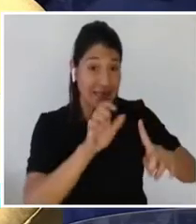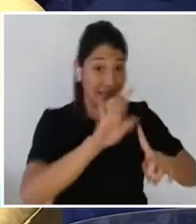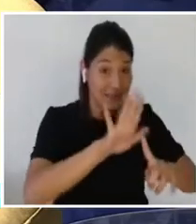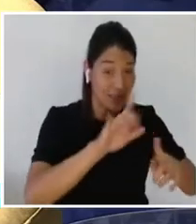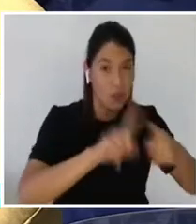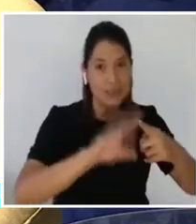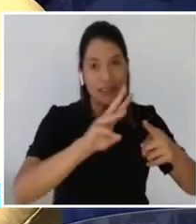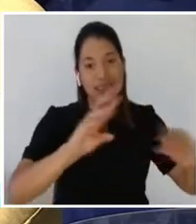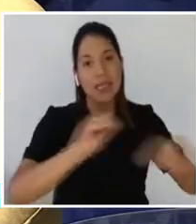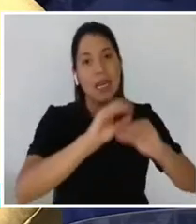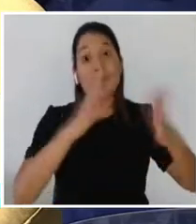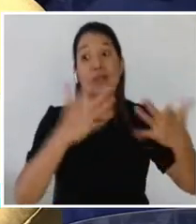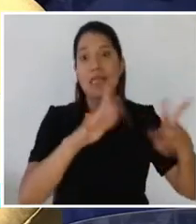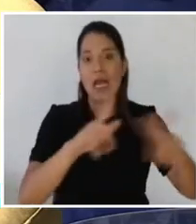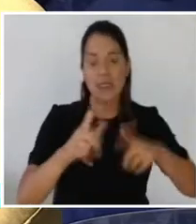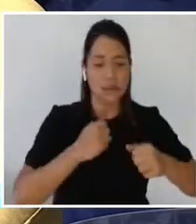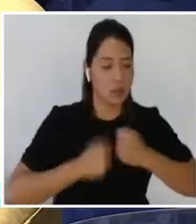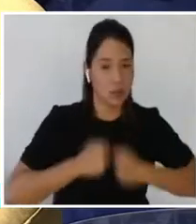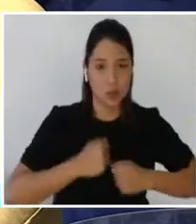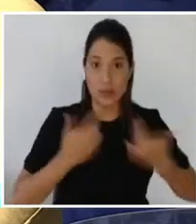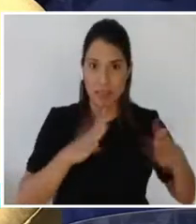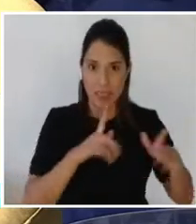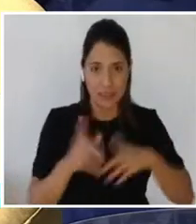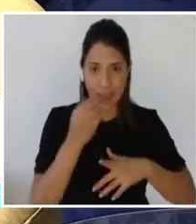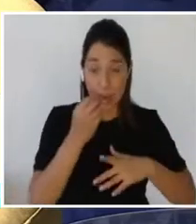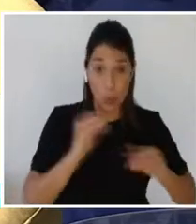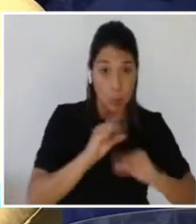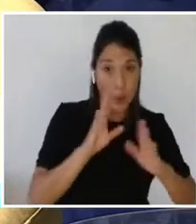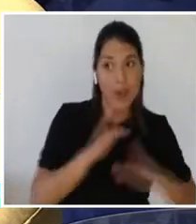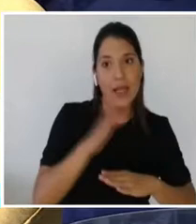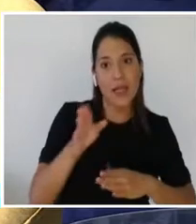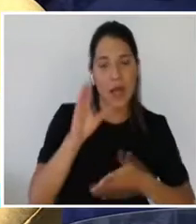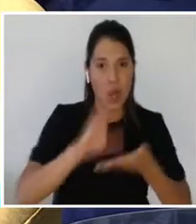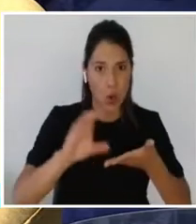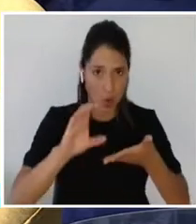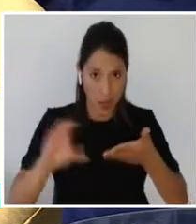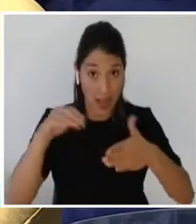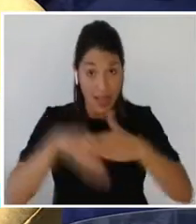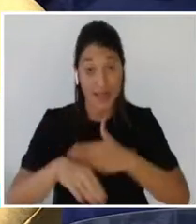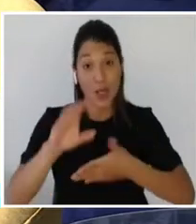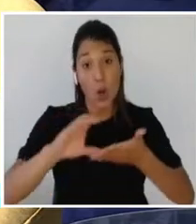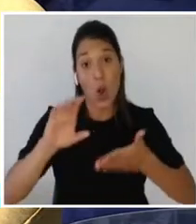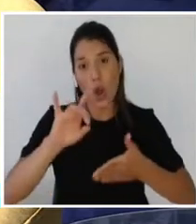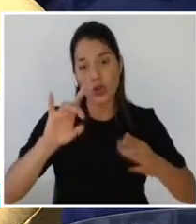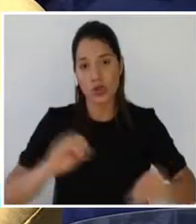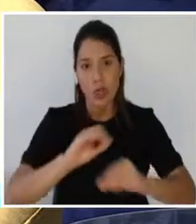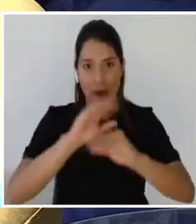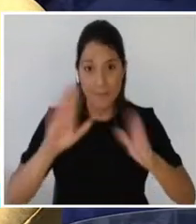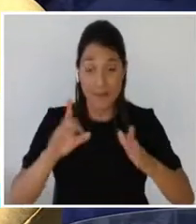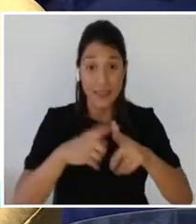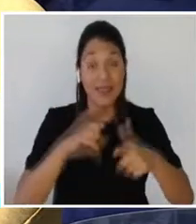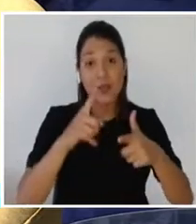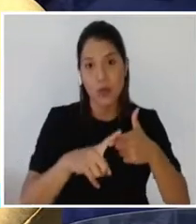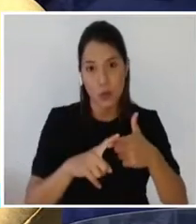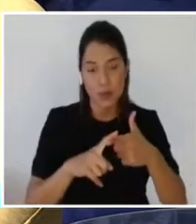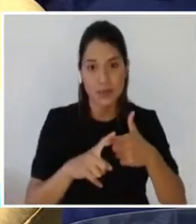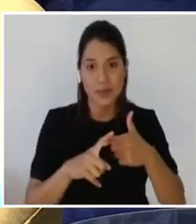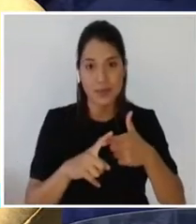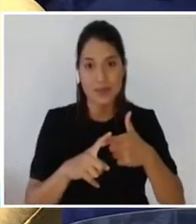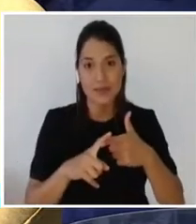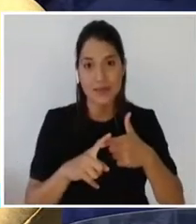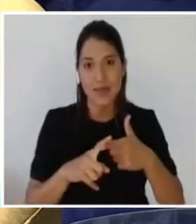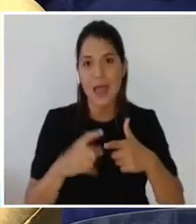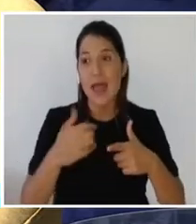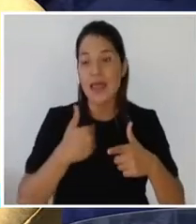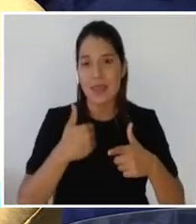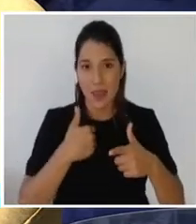estar lista, bañada, desayunada para irme para el colegio. Entro al colegio a las 8 de la mañana, entonces tengo como mi horario desde las